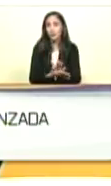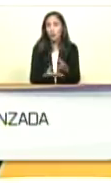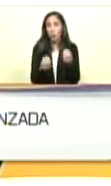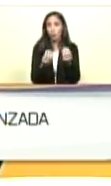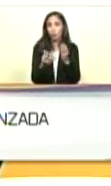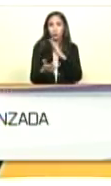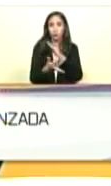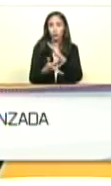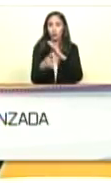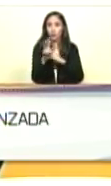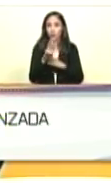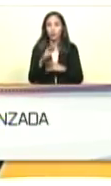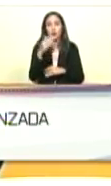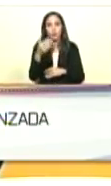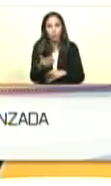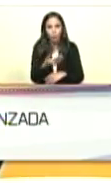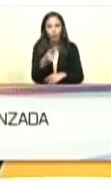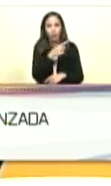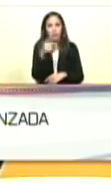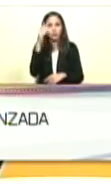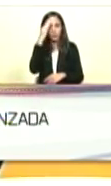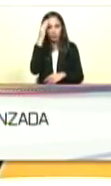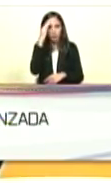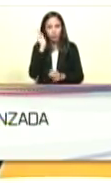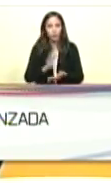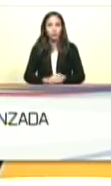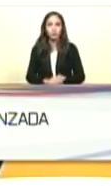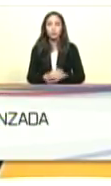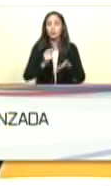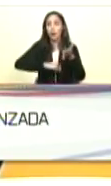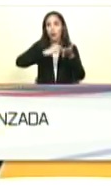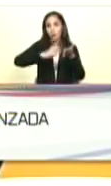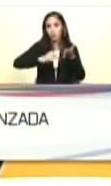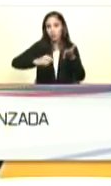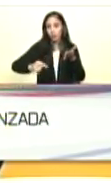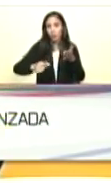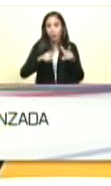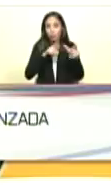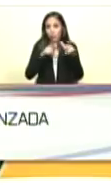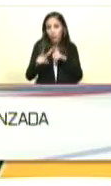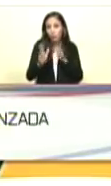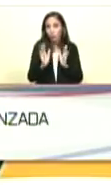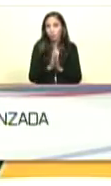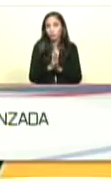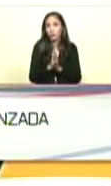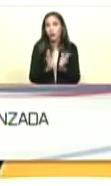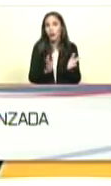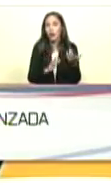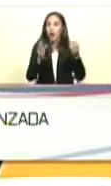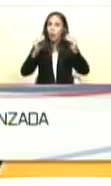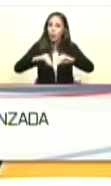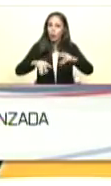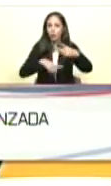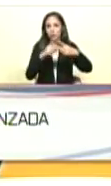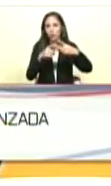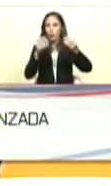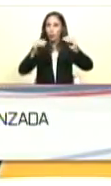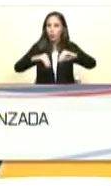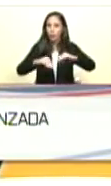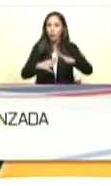Muy importante. Nosotros hemos firmado hoy un segundo convenio, ustedes lo han visto, con la